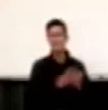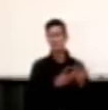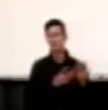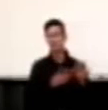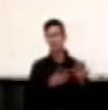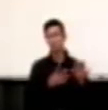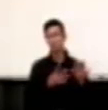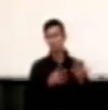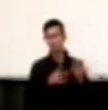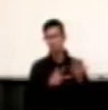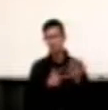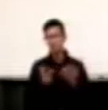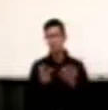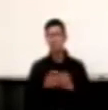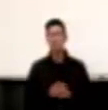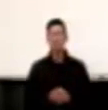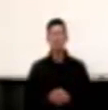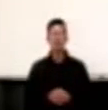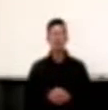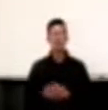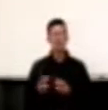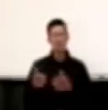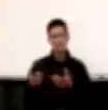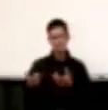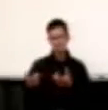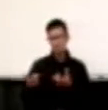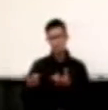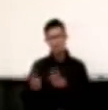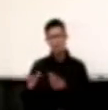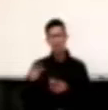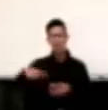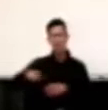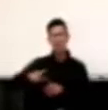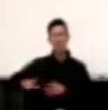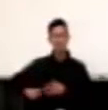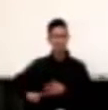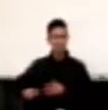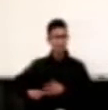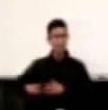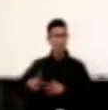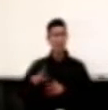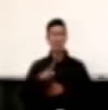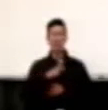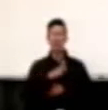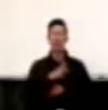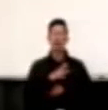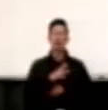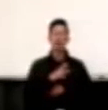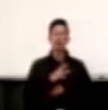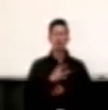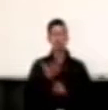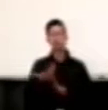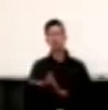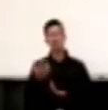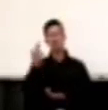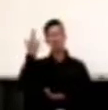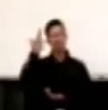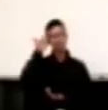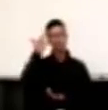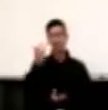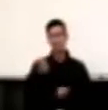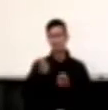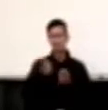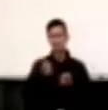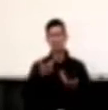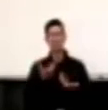de gobierno, citando a Bobbio, estaban las clásicas, ¿no?, de la monarquía, la aristocracia y